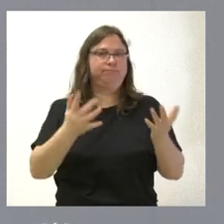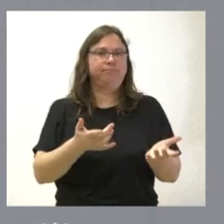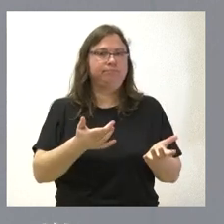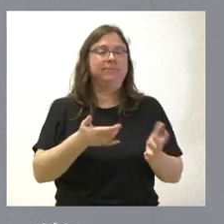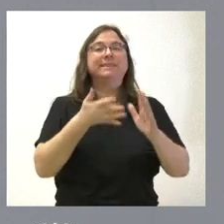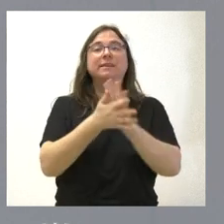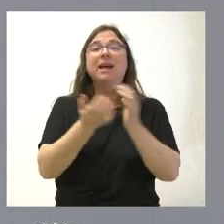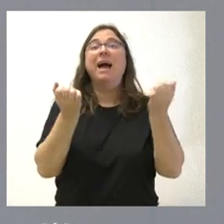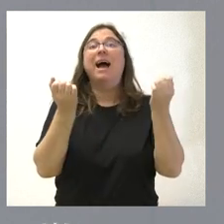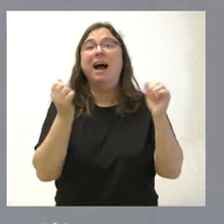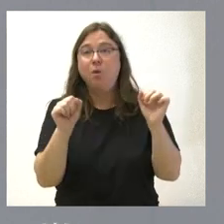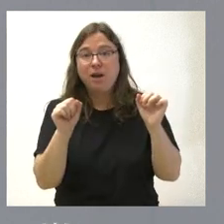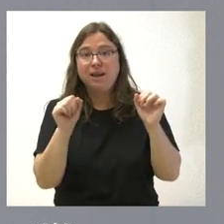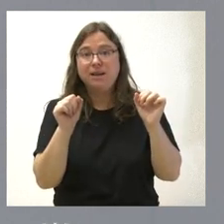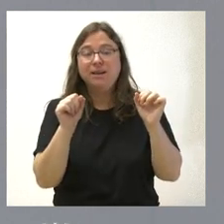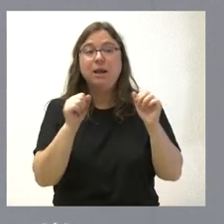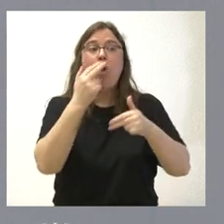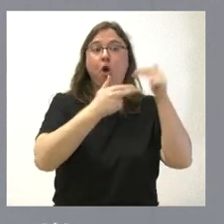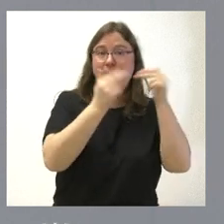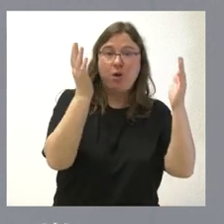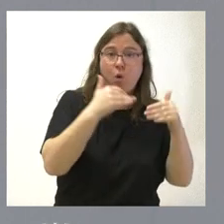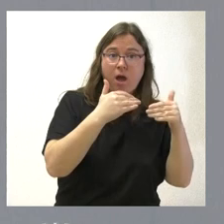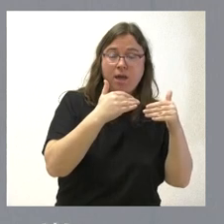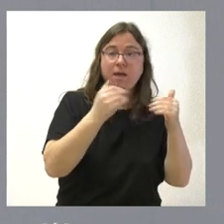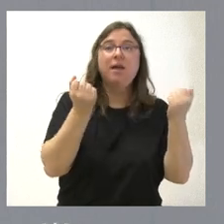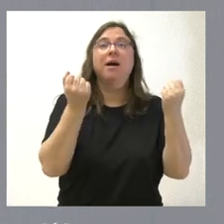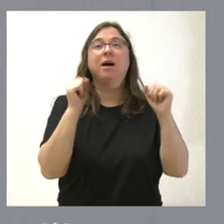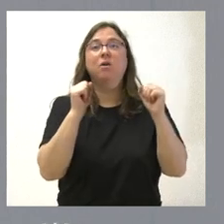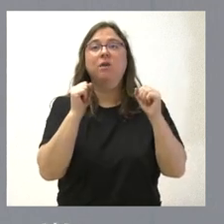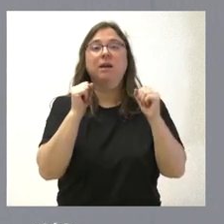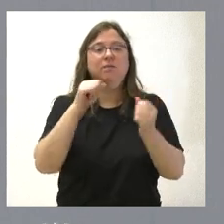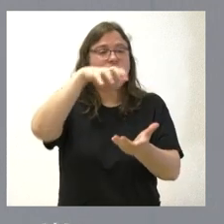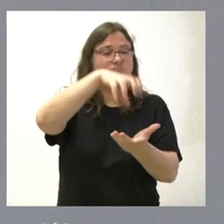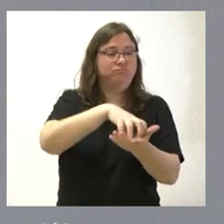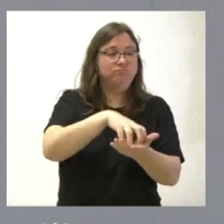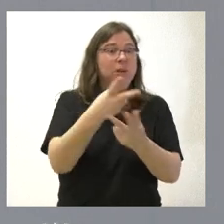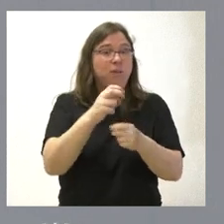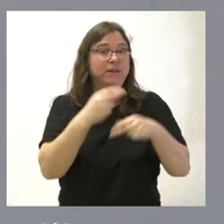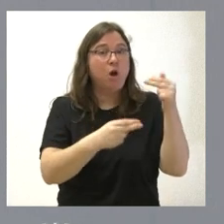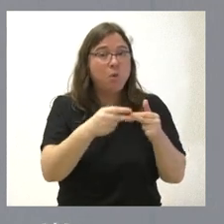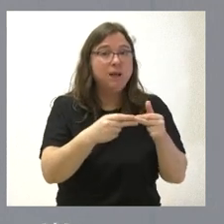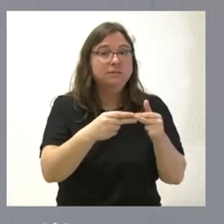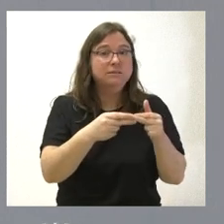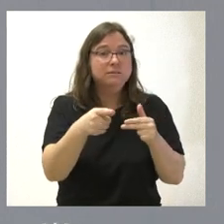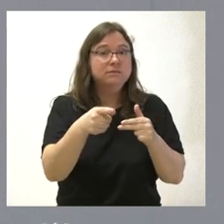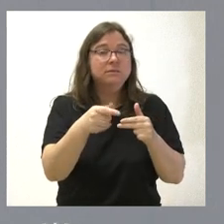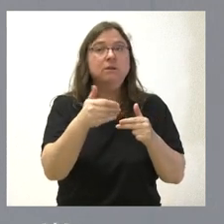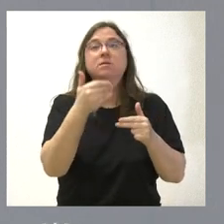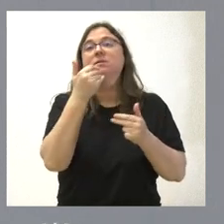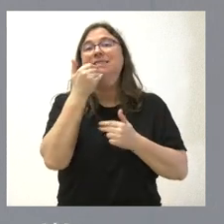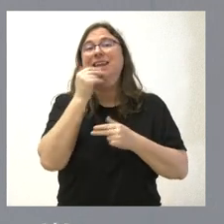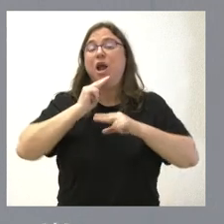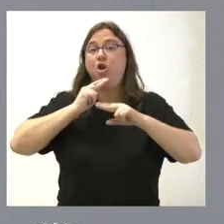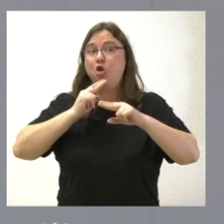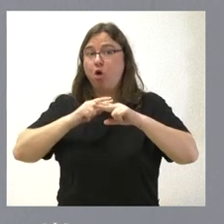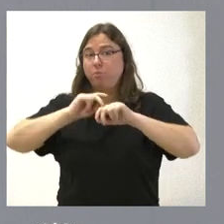esto que aunque no hubiéramos hecho las obras Y aunque fuera una instalación que no necesitara obras si el nombre